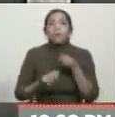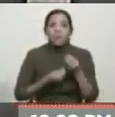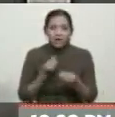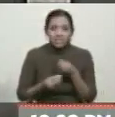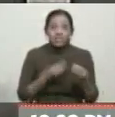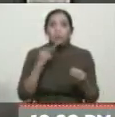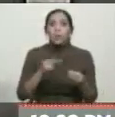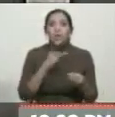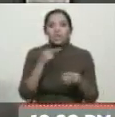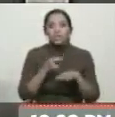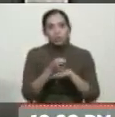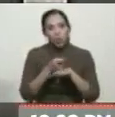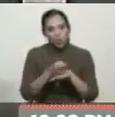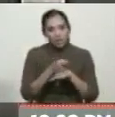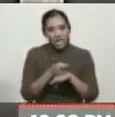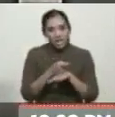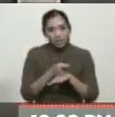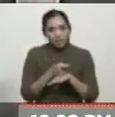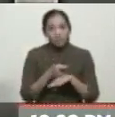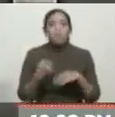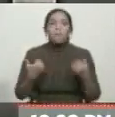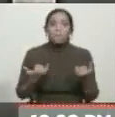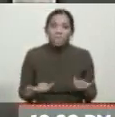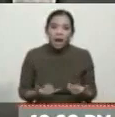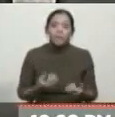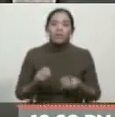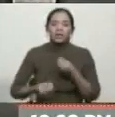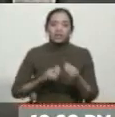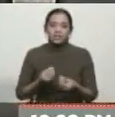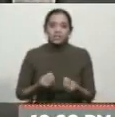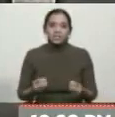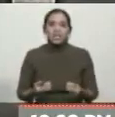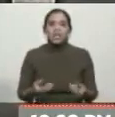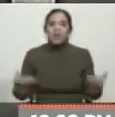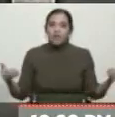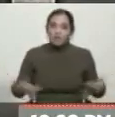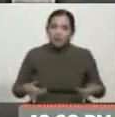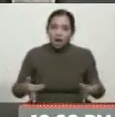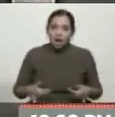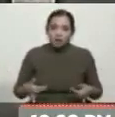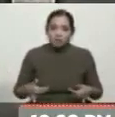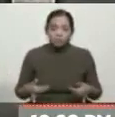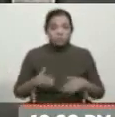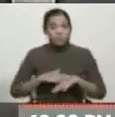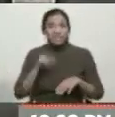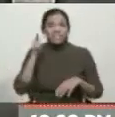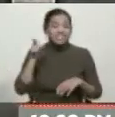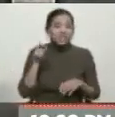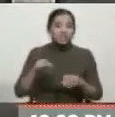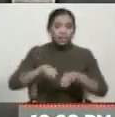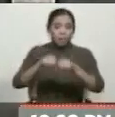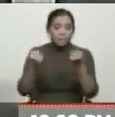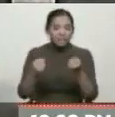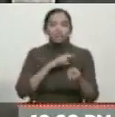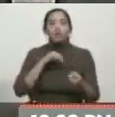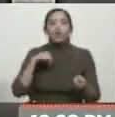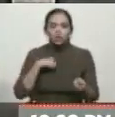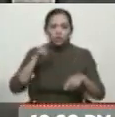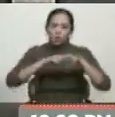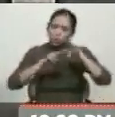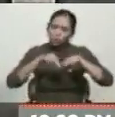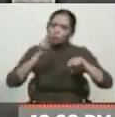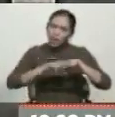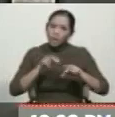de gobierno, hermano. Vamos a echarle un camión porque si ellos están destruyendo, nosotros construimos desde